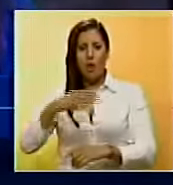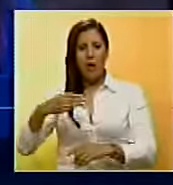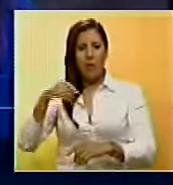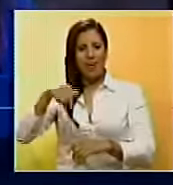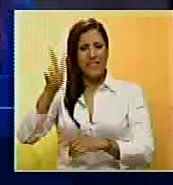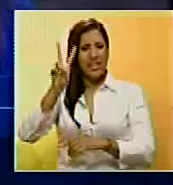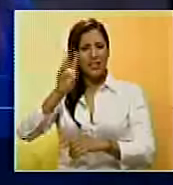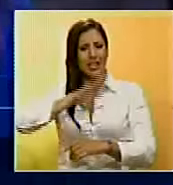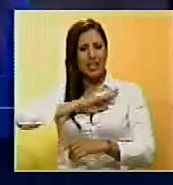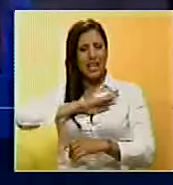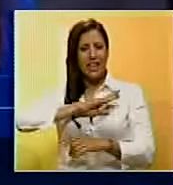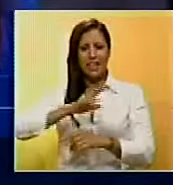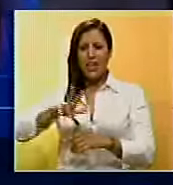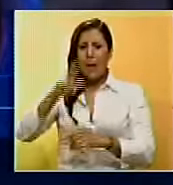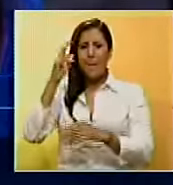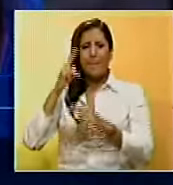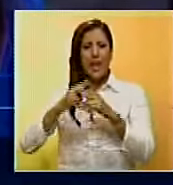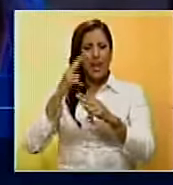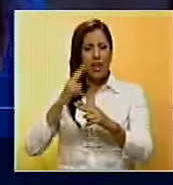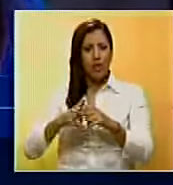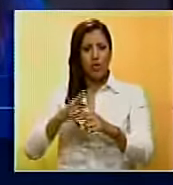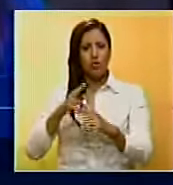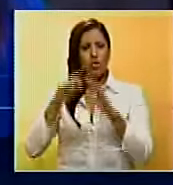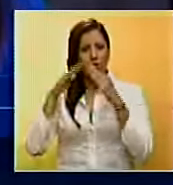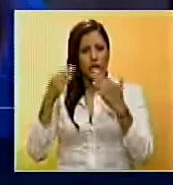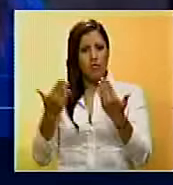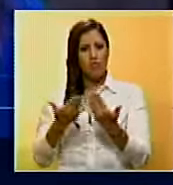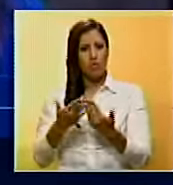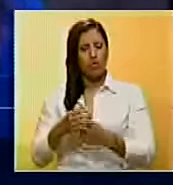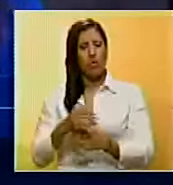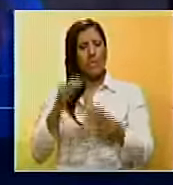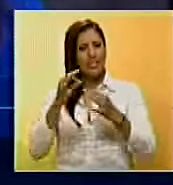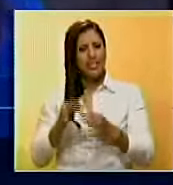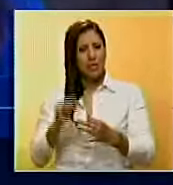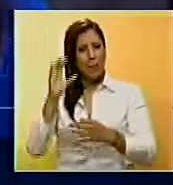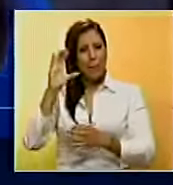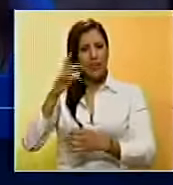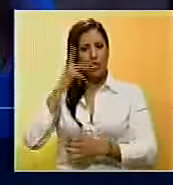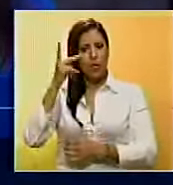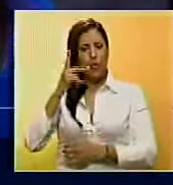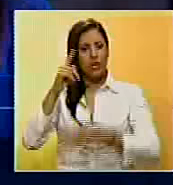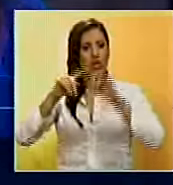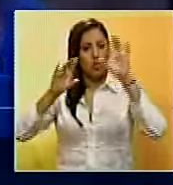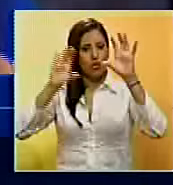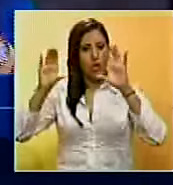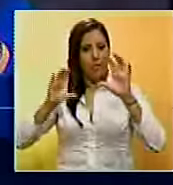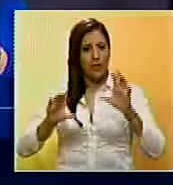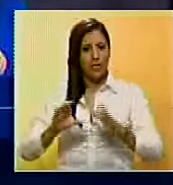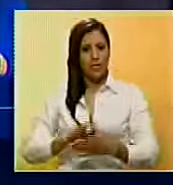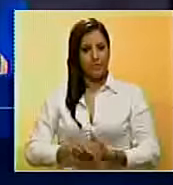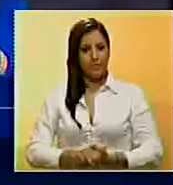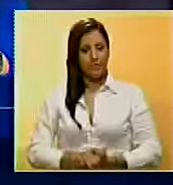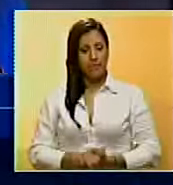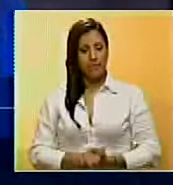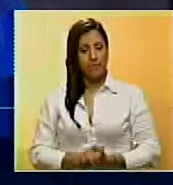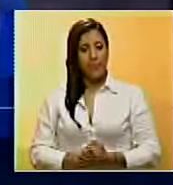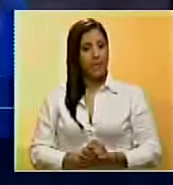a Venezuela una amenaza inusual y extraordinaria a la seguridad nacional y a la política exterior de los Estados